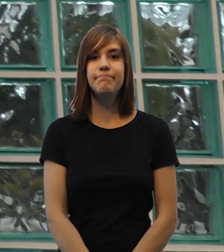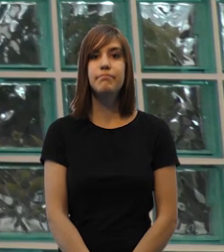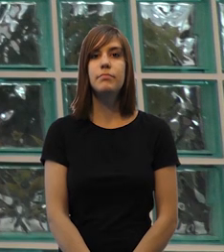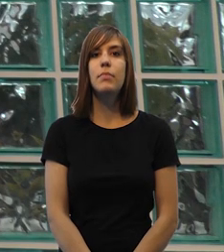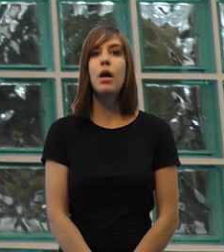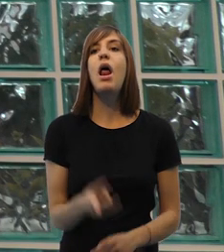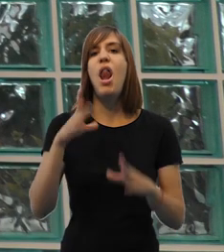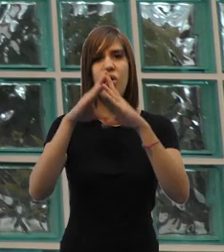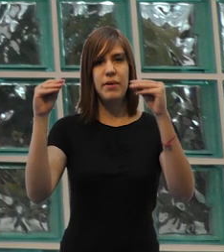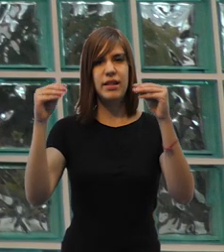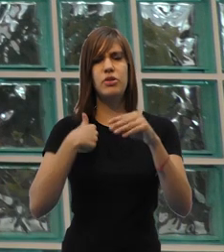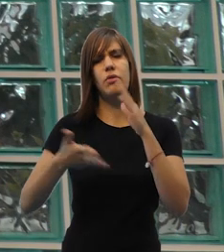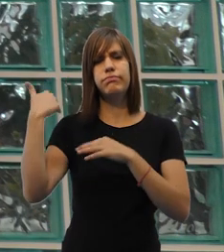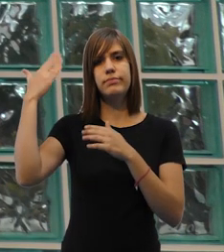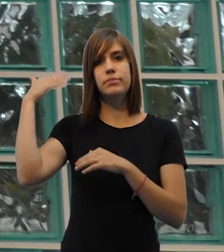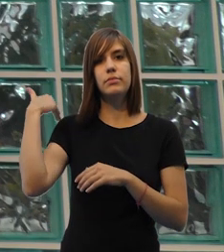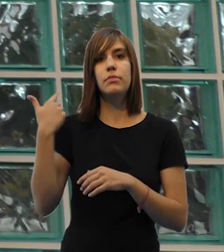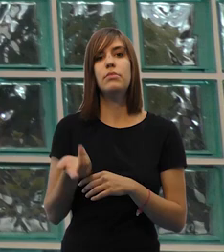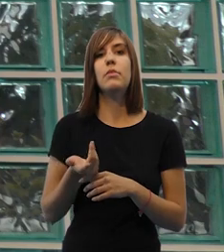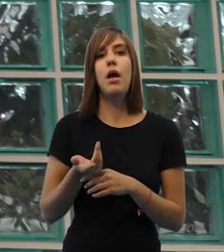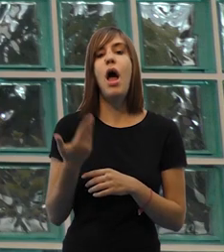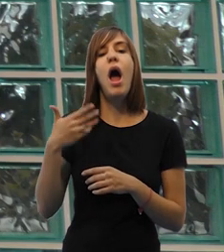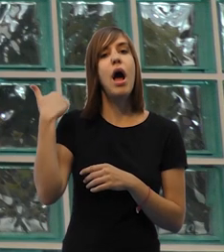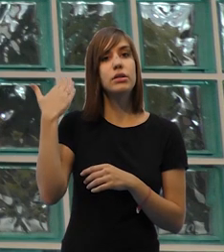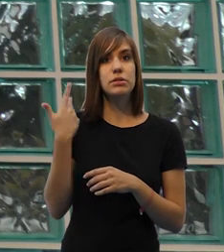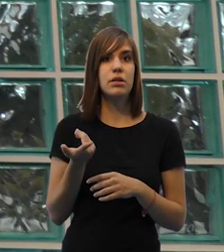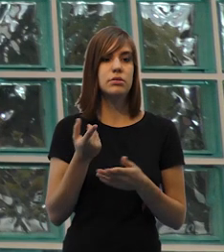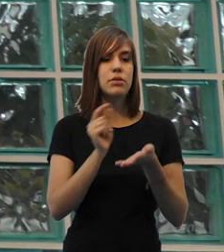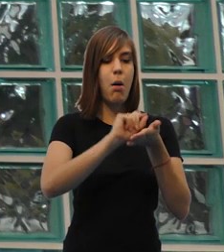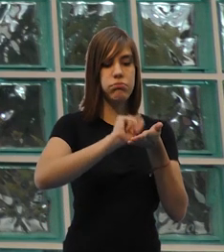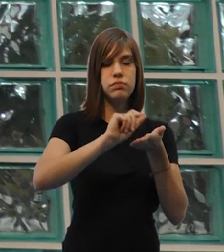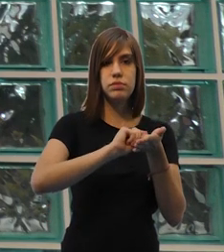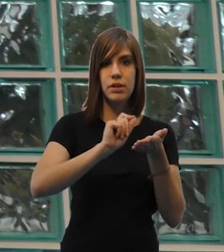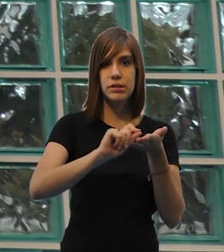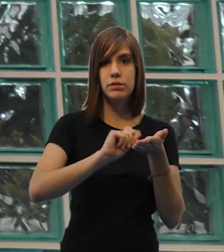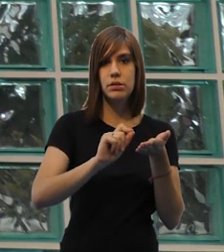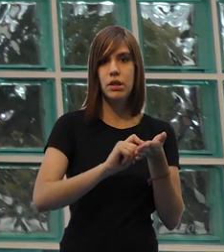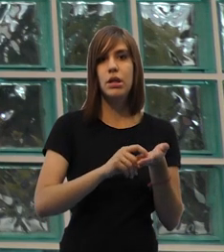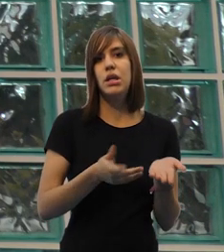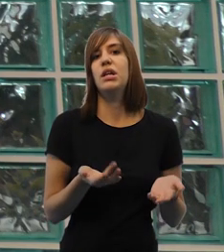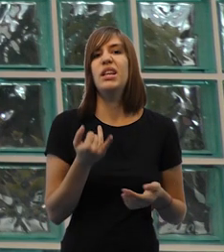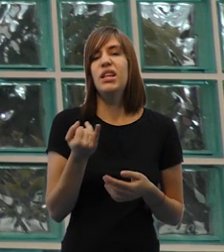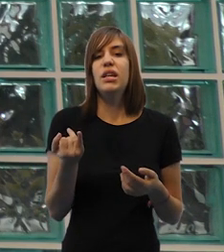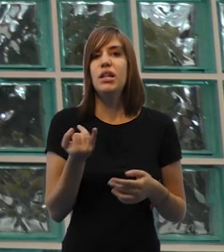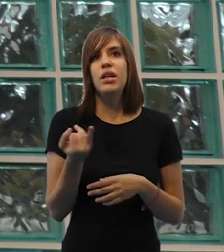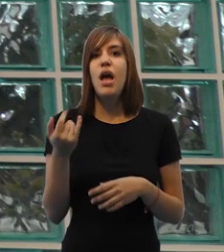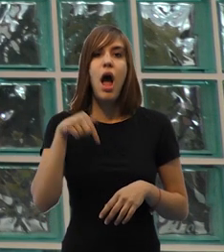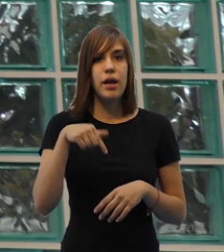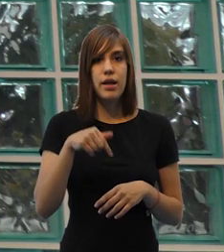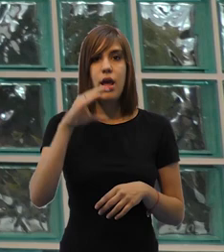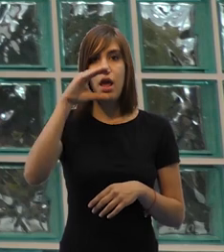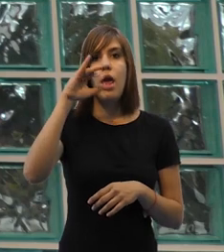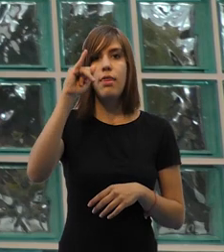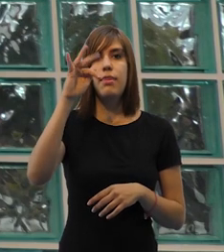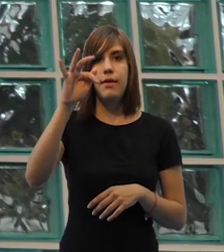En la universidad donde yo estuve, antes era con los apuntes y aquí en el